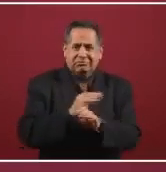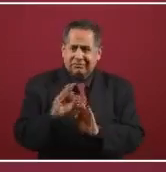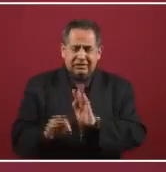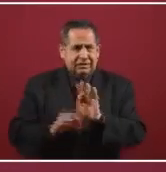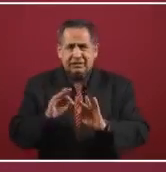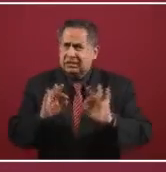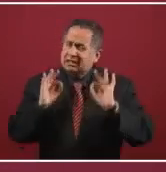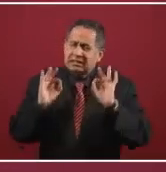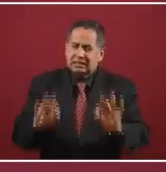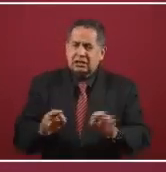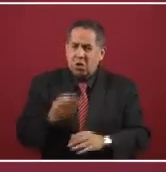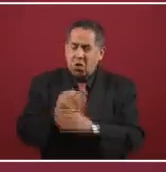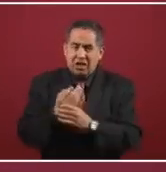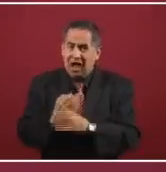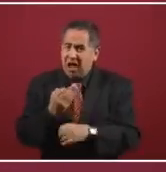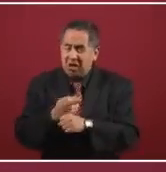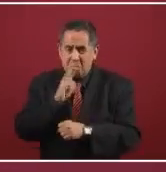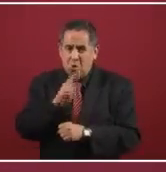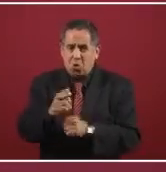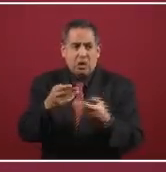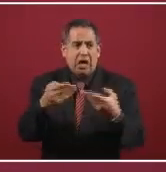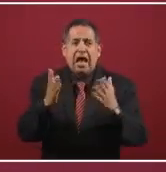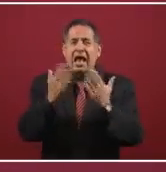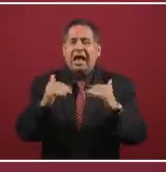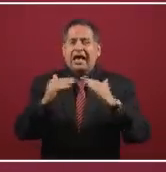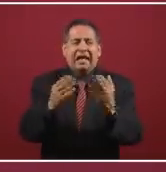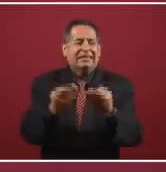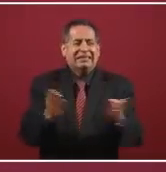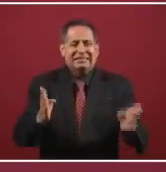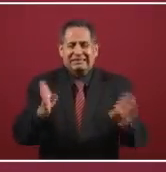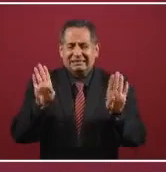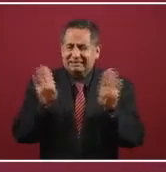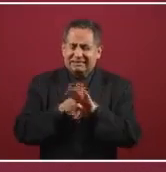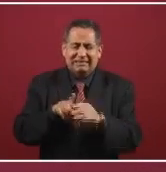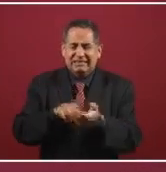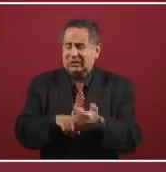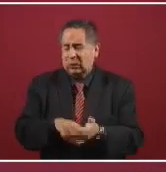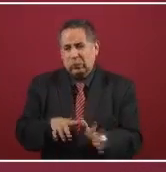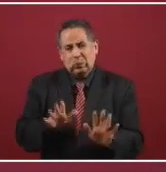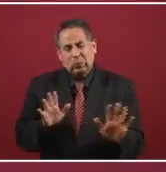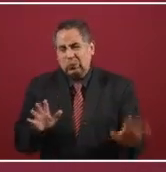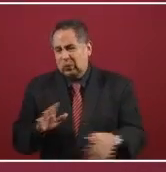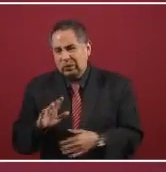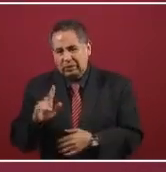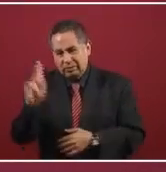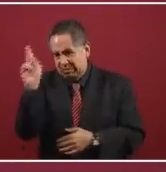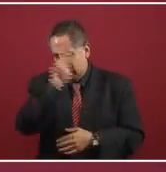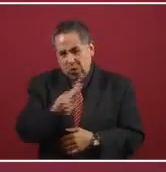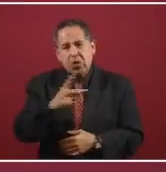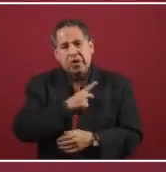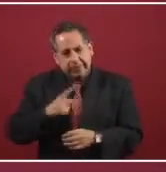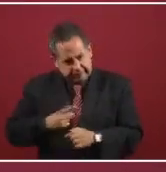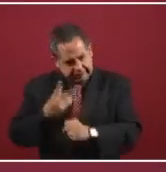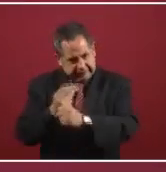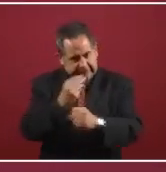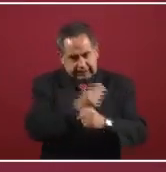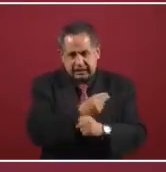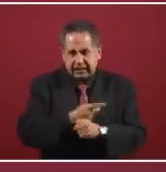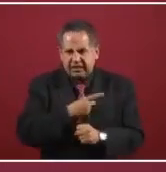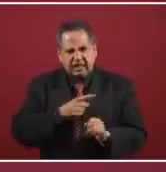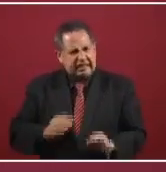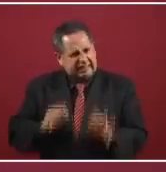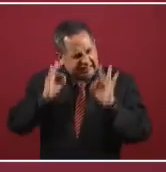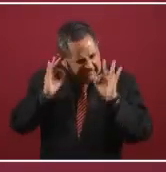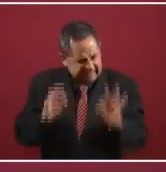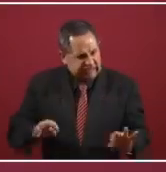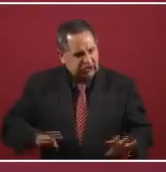recibimos. Están en condiciones muy… En infraestructura les falta muchísimo. Hay que hacer instalaciones adecuadas para las